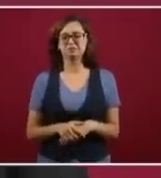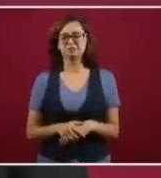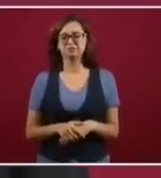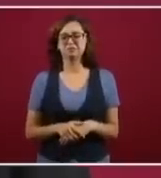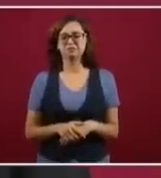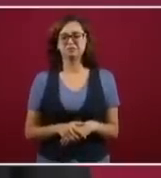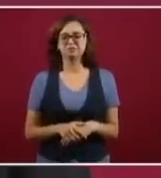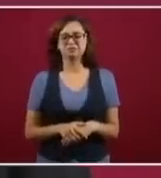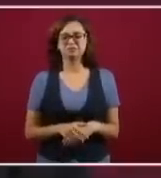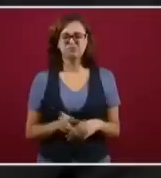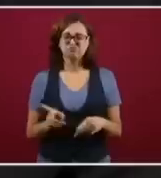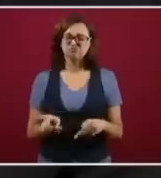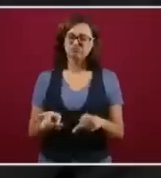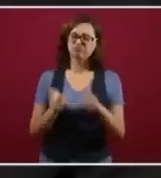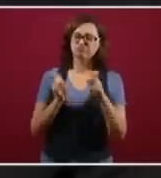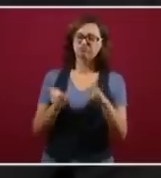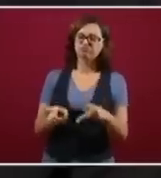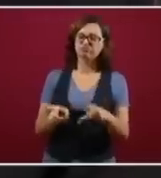se robe